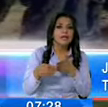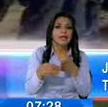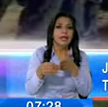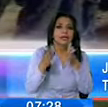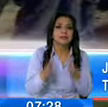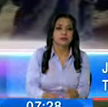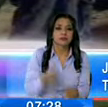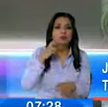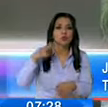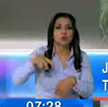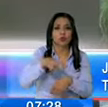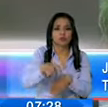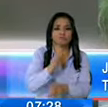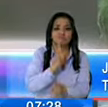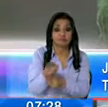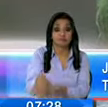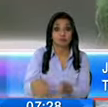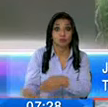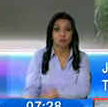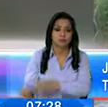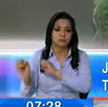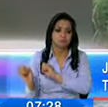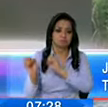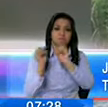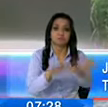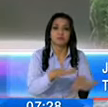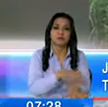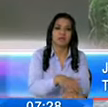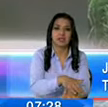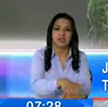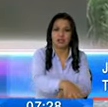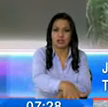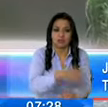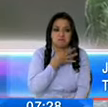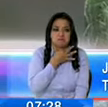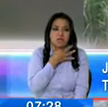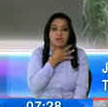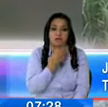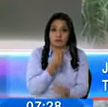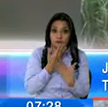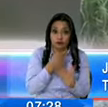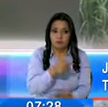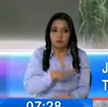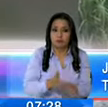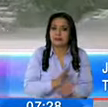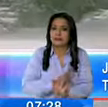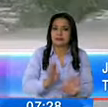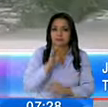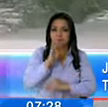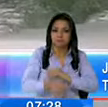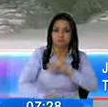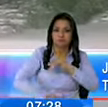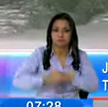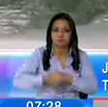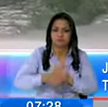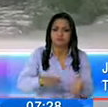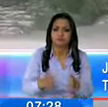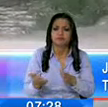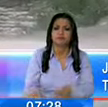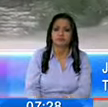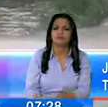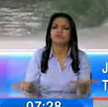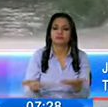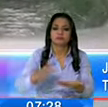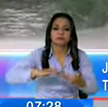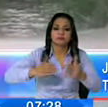confesaron haber lanzado su cadáver a un río ante el temor de que se conozca su muerte. El deceso habría ocurrido en la